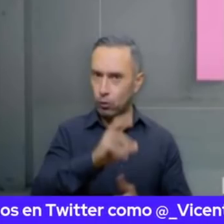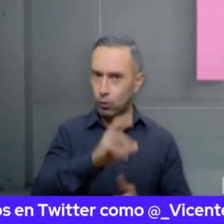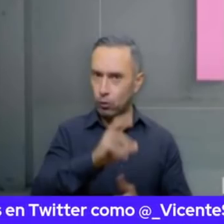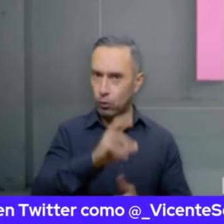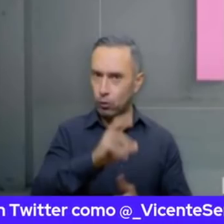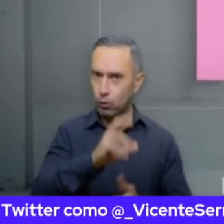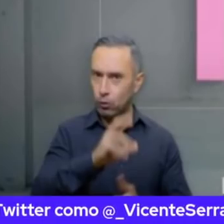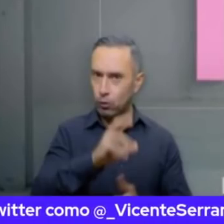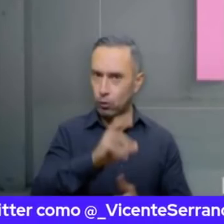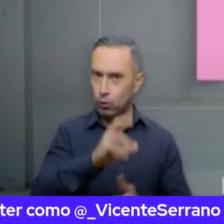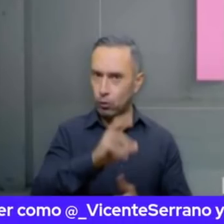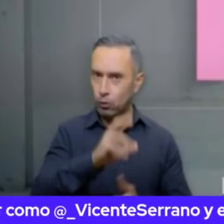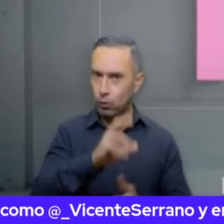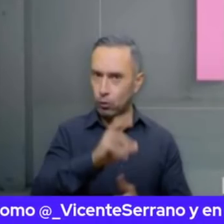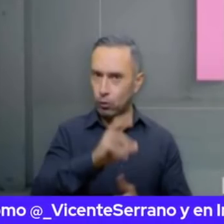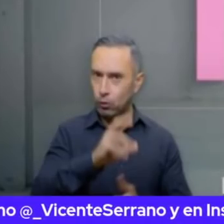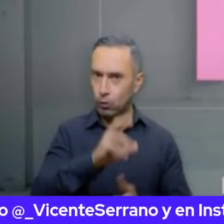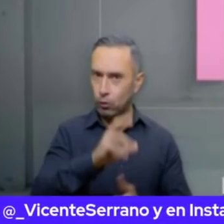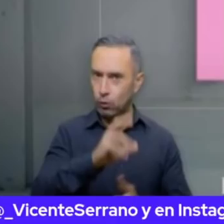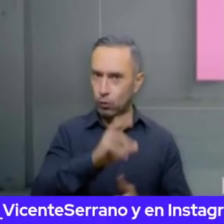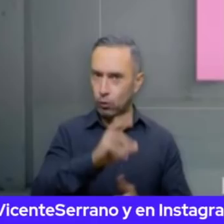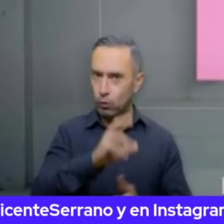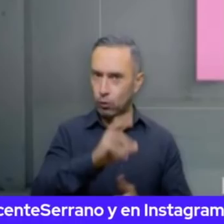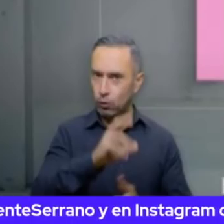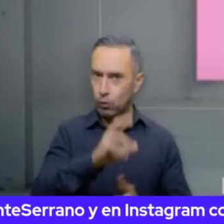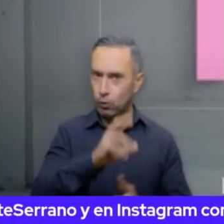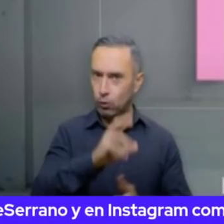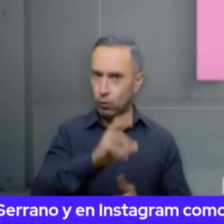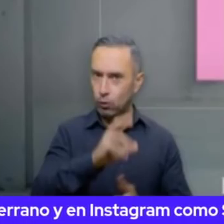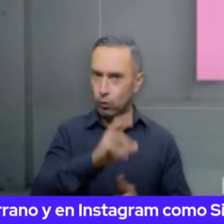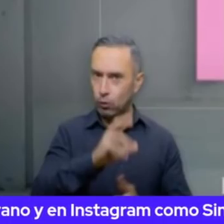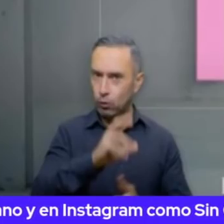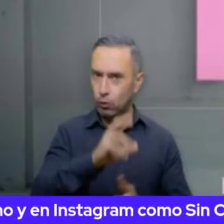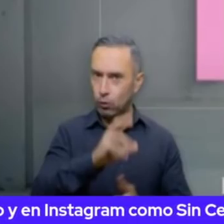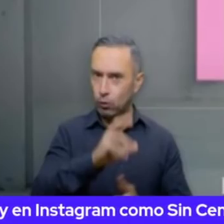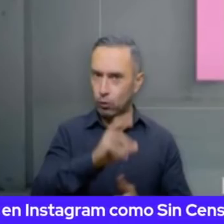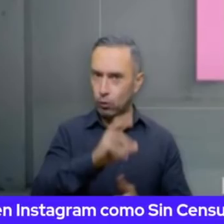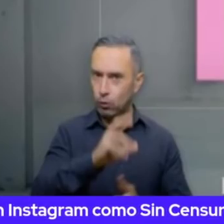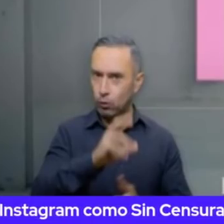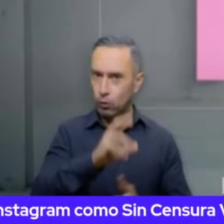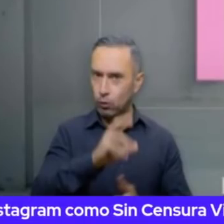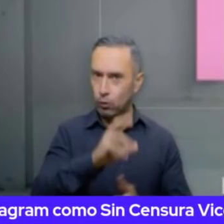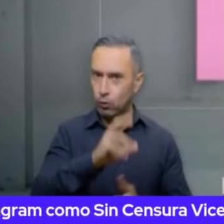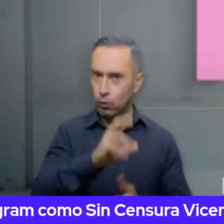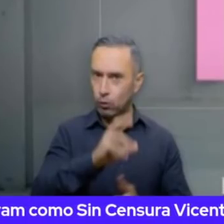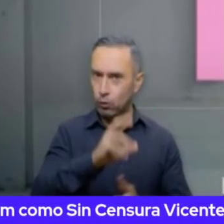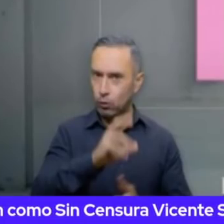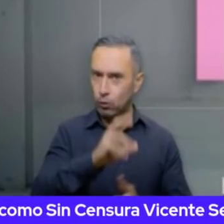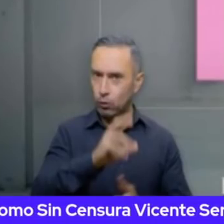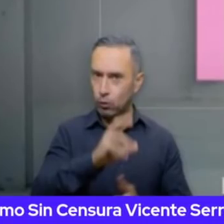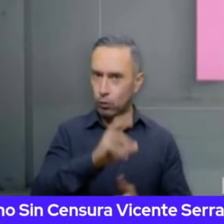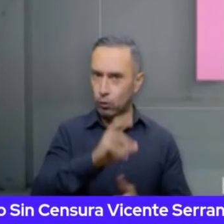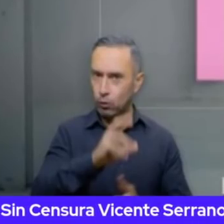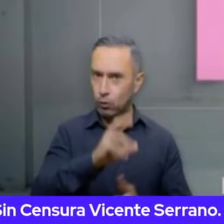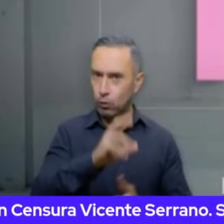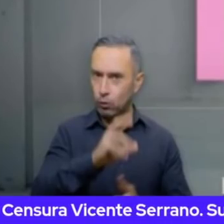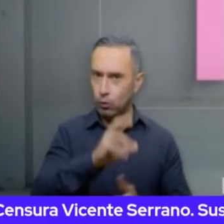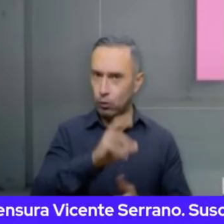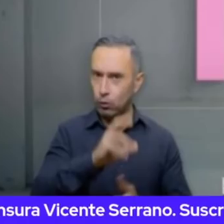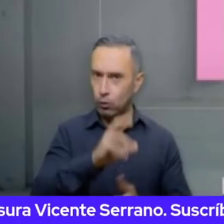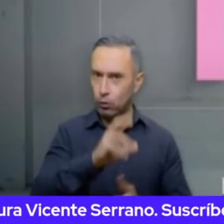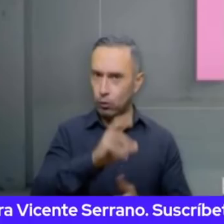políticos, no, no, no es para expresidentes. A ver, creo que Lorenzo Córdoba no se dio cuenta que el año